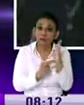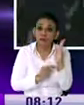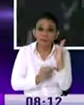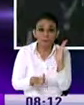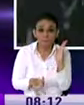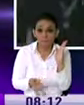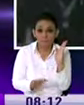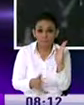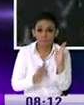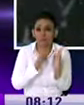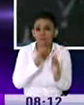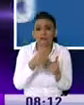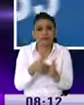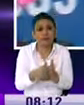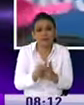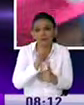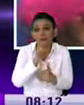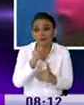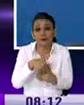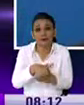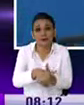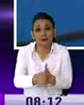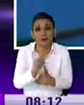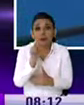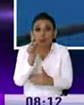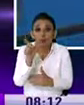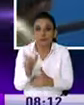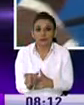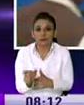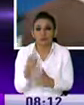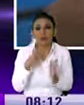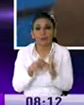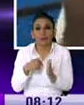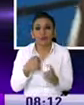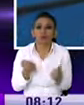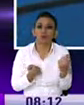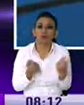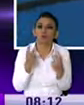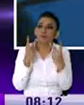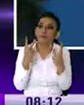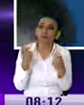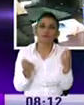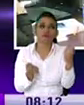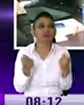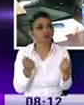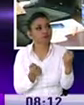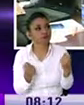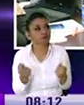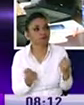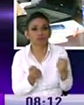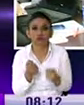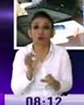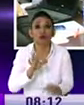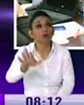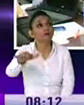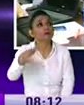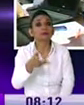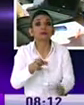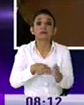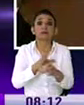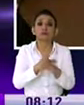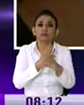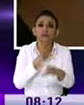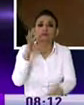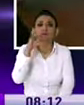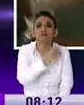Todavía hay mucha deficiencia. Uno que transita a lo largo y ancho de la ciudad de Quito o que tomamos buses, nos damos cuenta